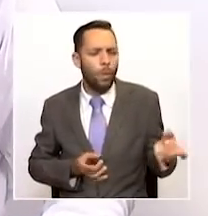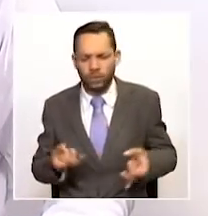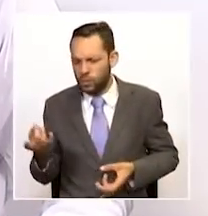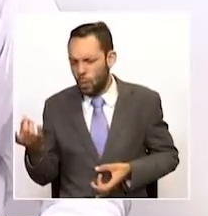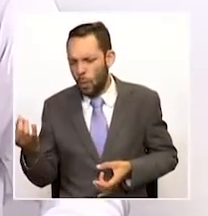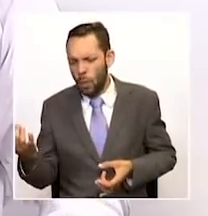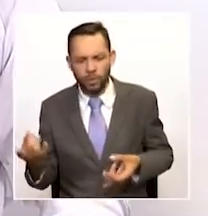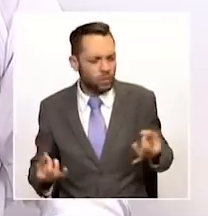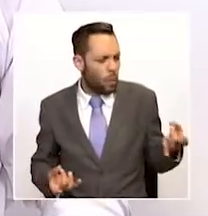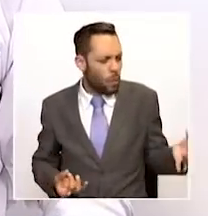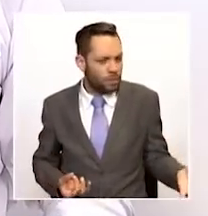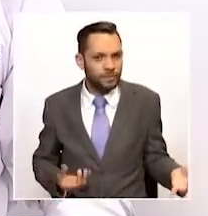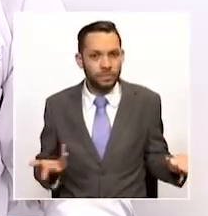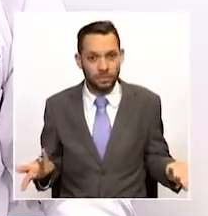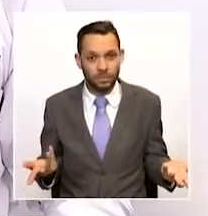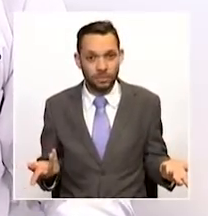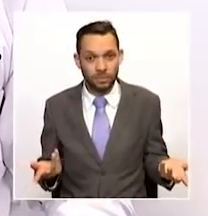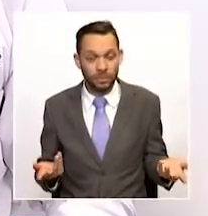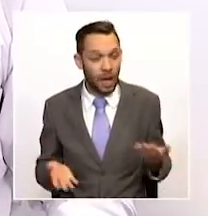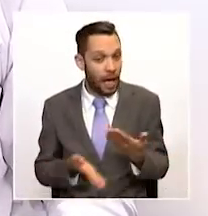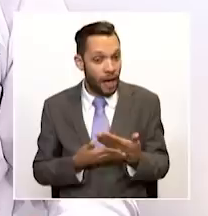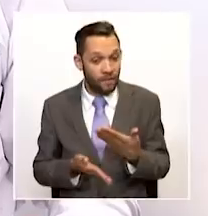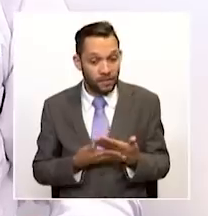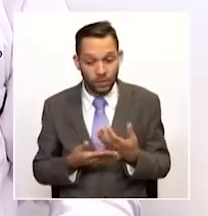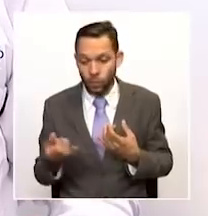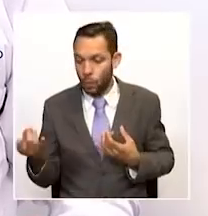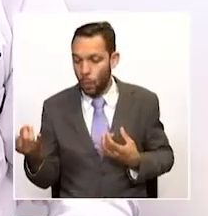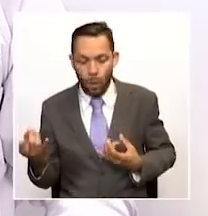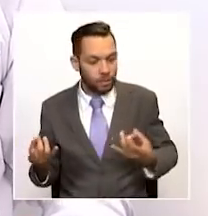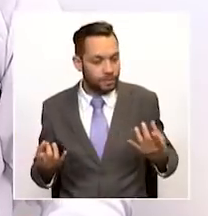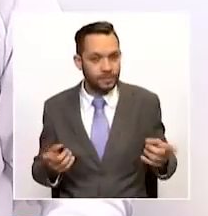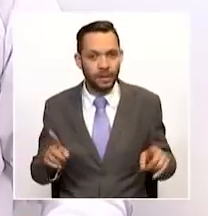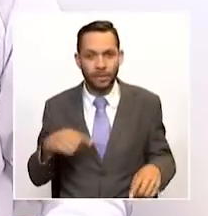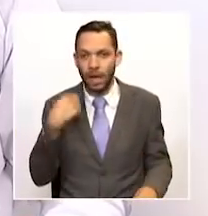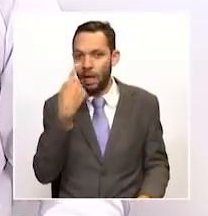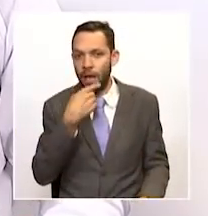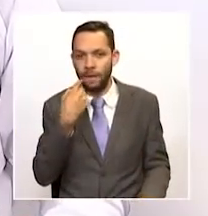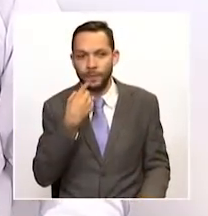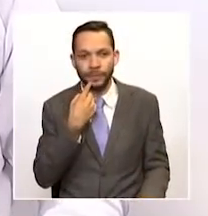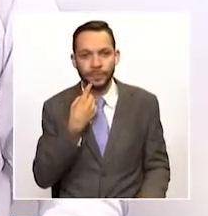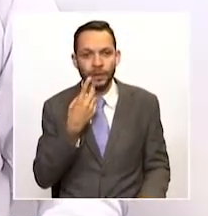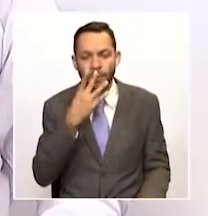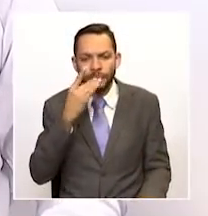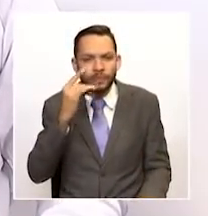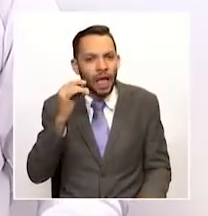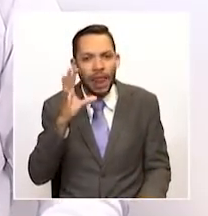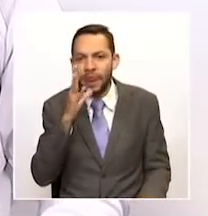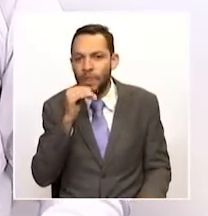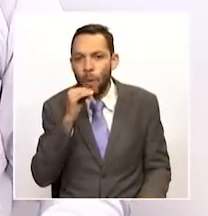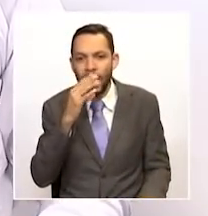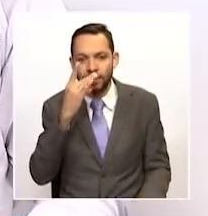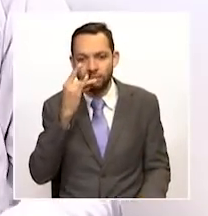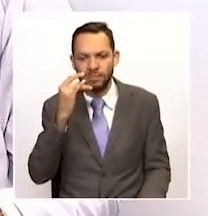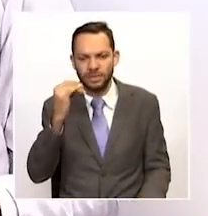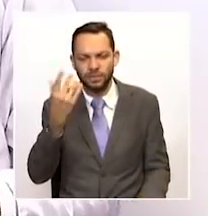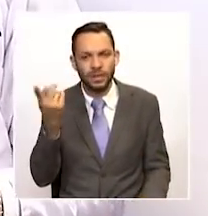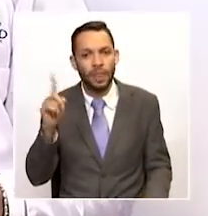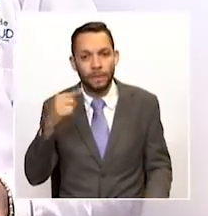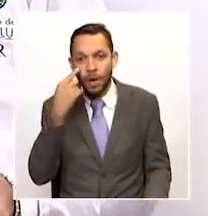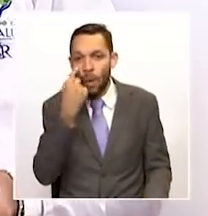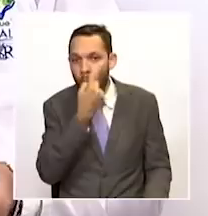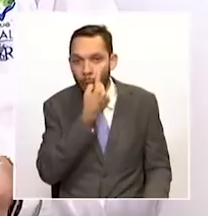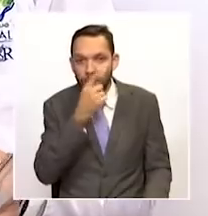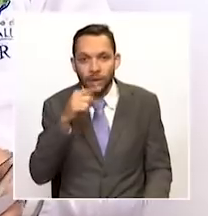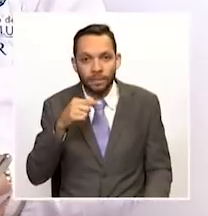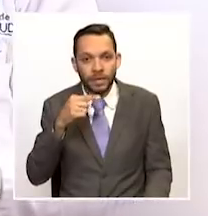pero no es la única manifestación clínica celebrarse con la boca un síndrome de sjögren que tenía